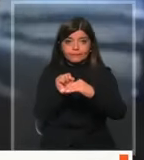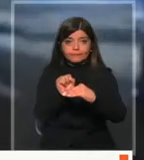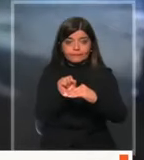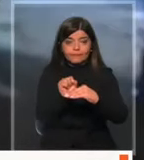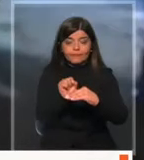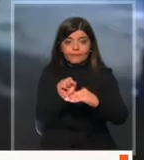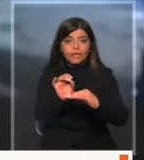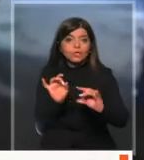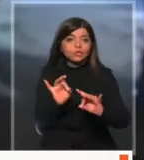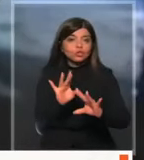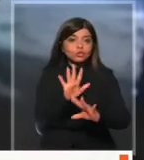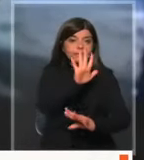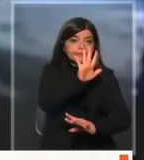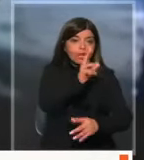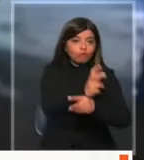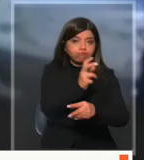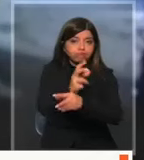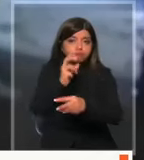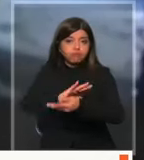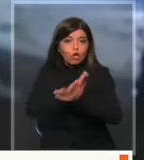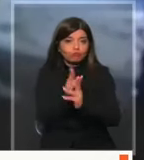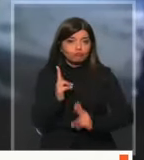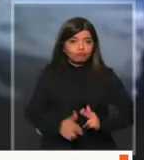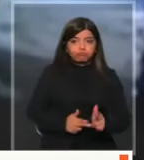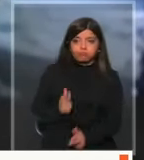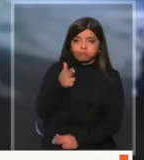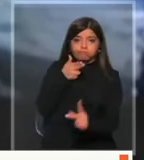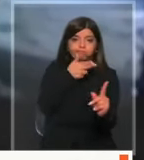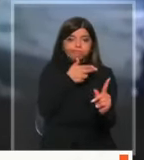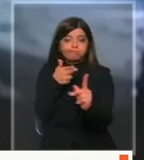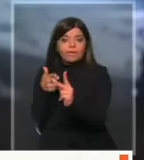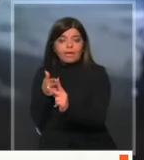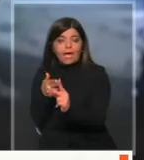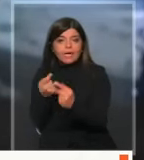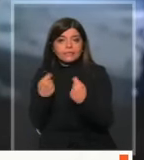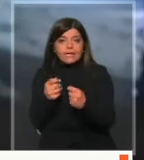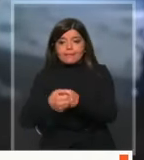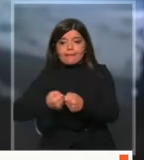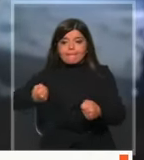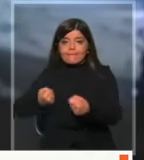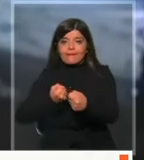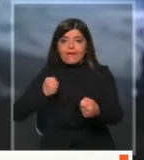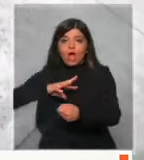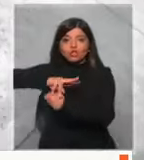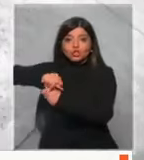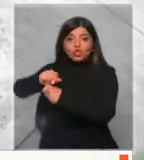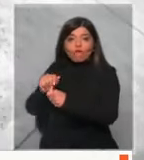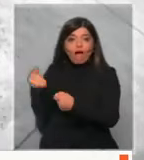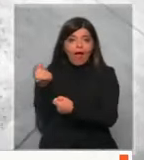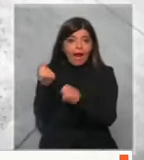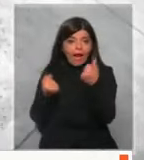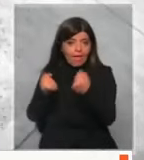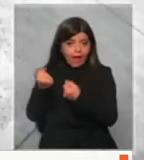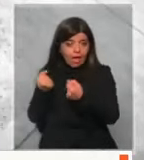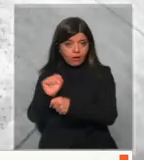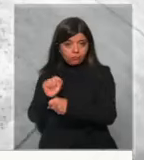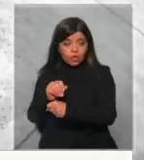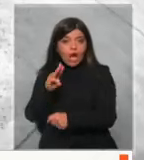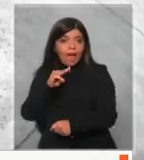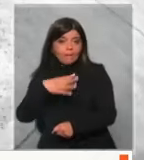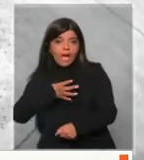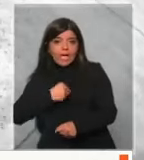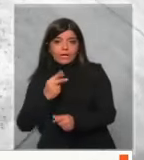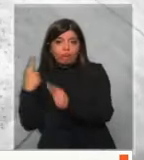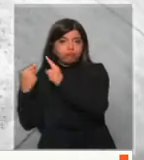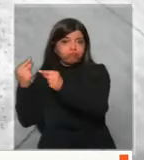Al menos 5 delincuentes, todos armados, les apuntan e intentan abrir las puertas para robarles el vehículo. La madre y su hija